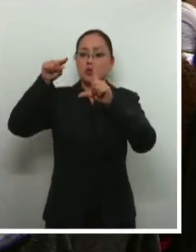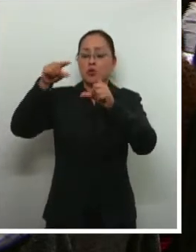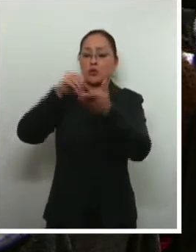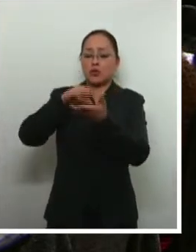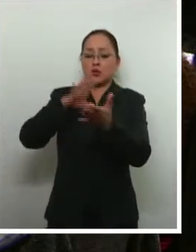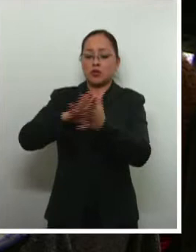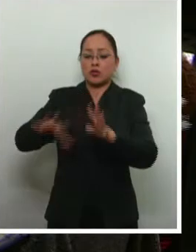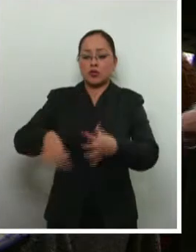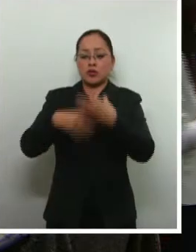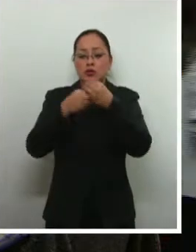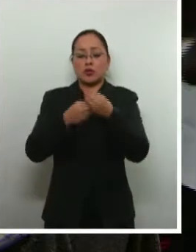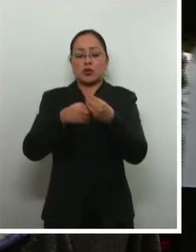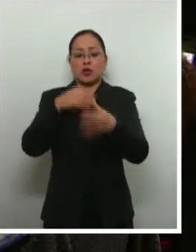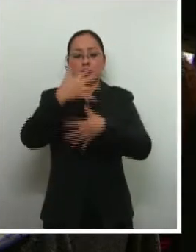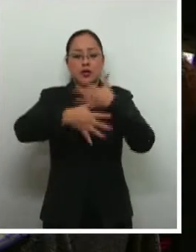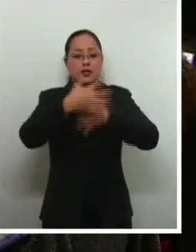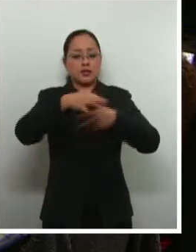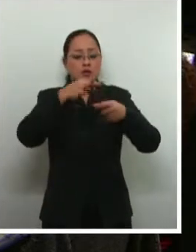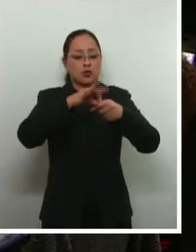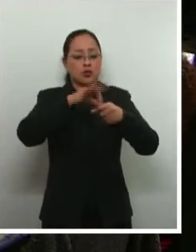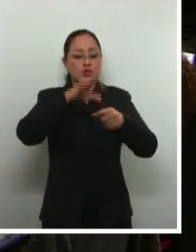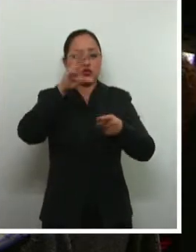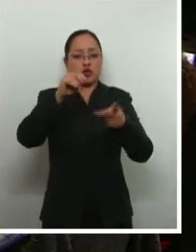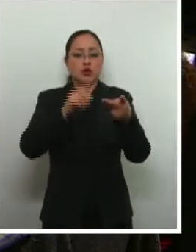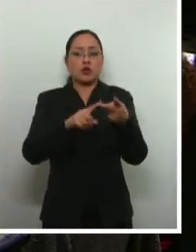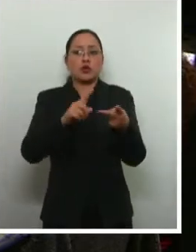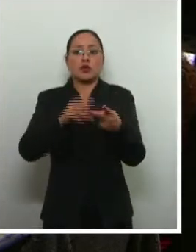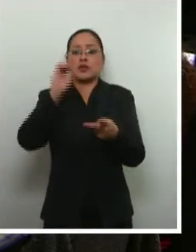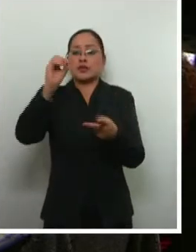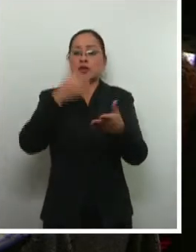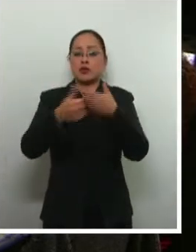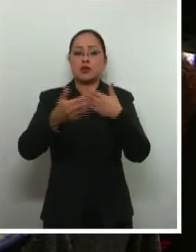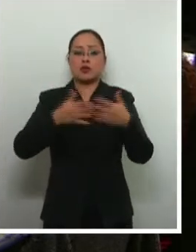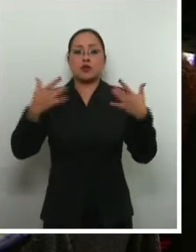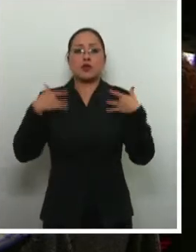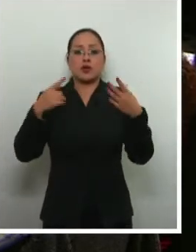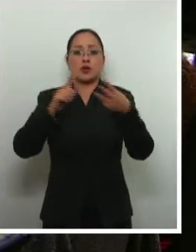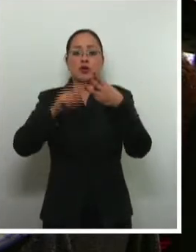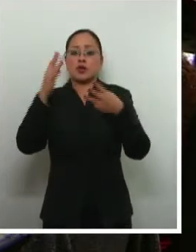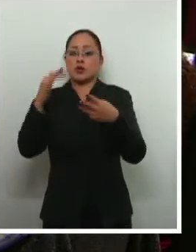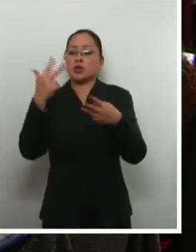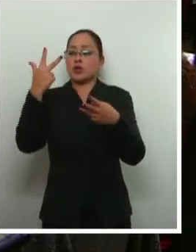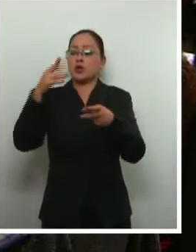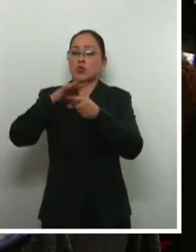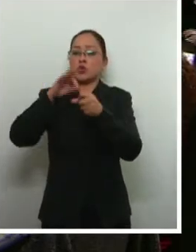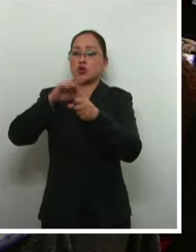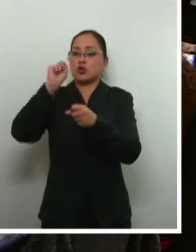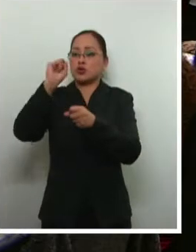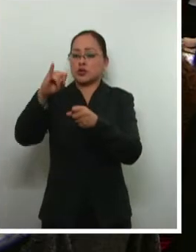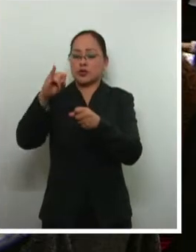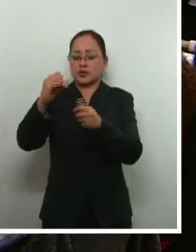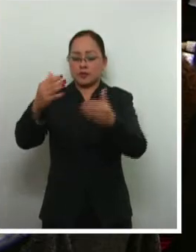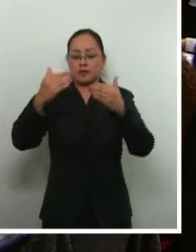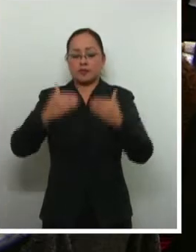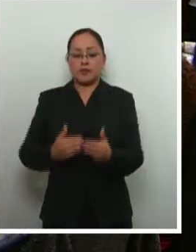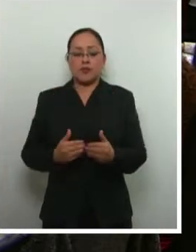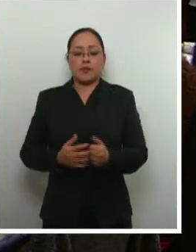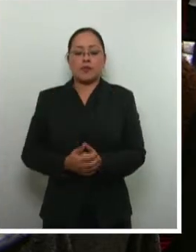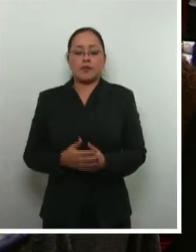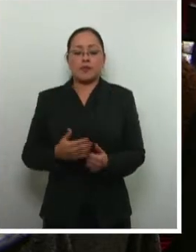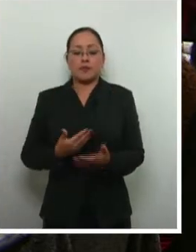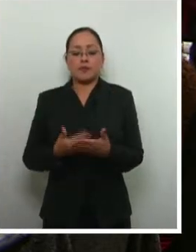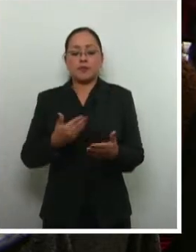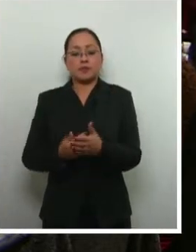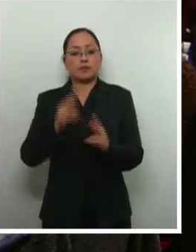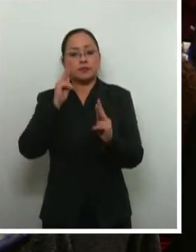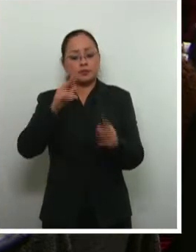registraron 15 votos en contra, 0 abstenciones y 58 votos a favor. En